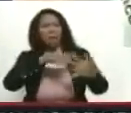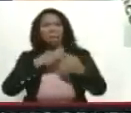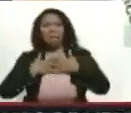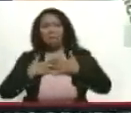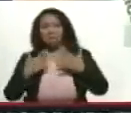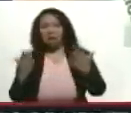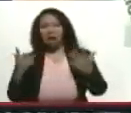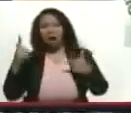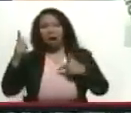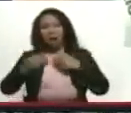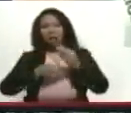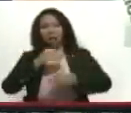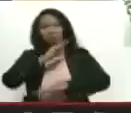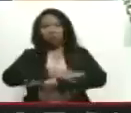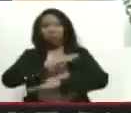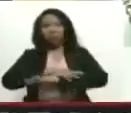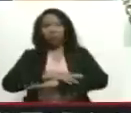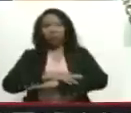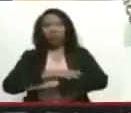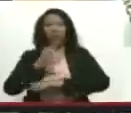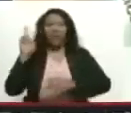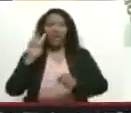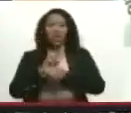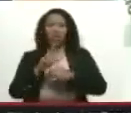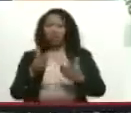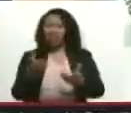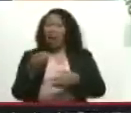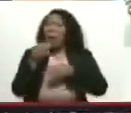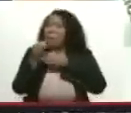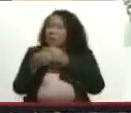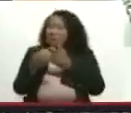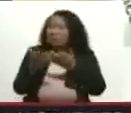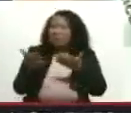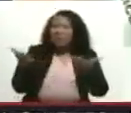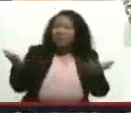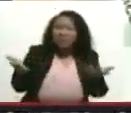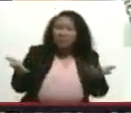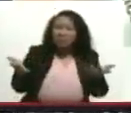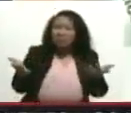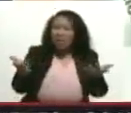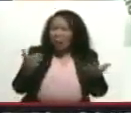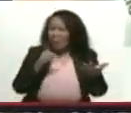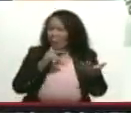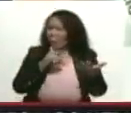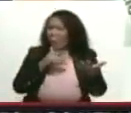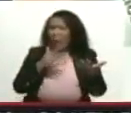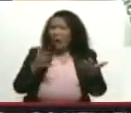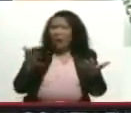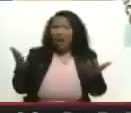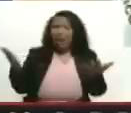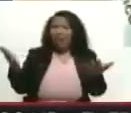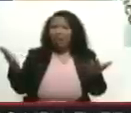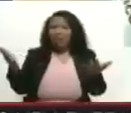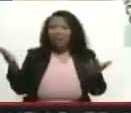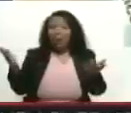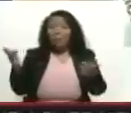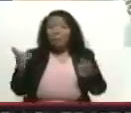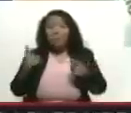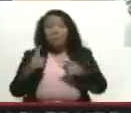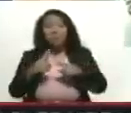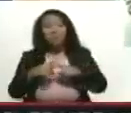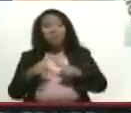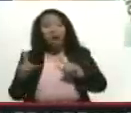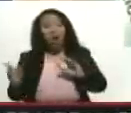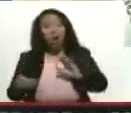para acciones criminales y violentas? Expliquen eso. Eso no existe. Ah, pero si es